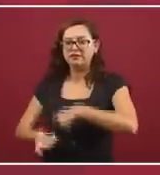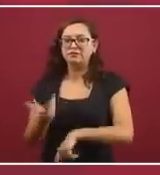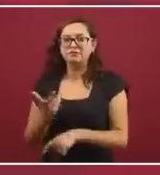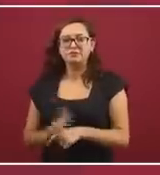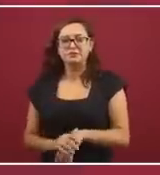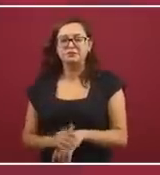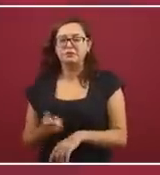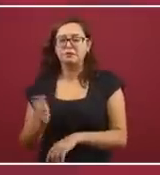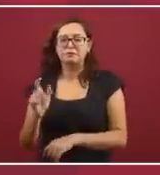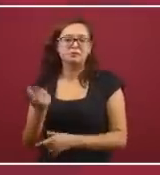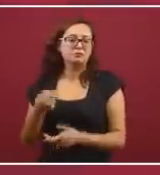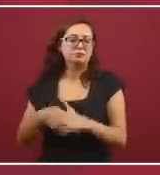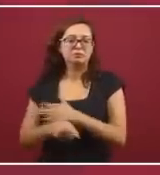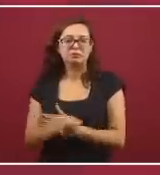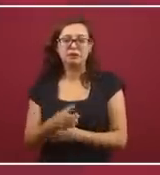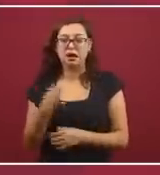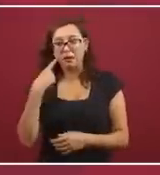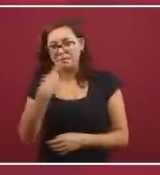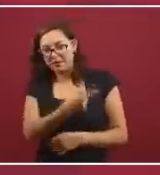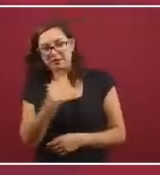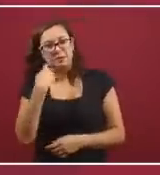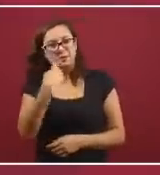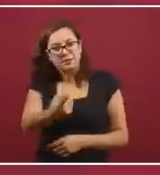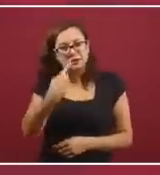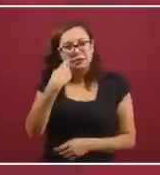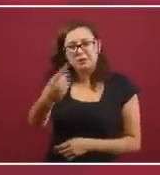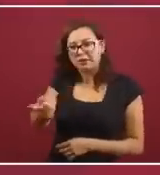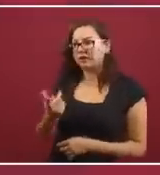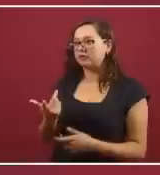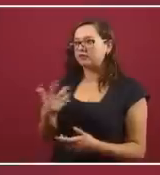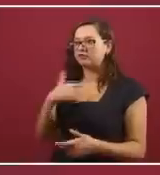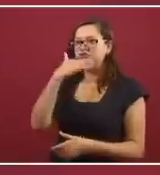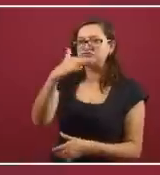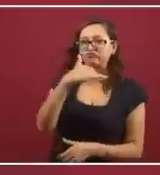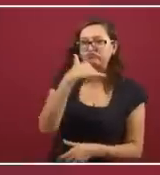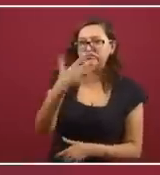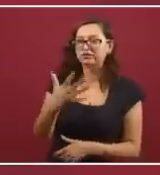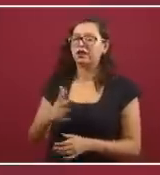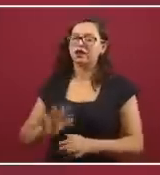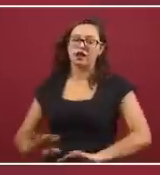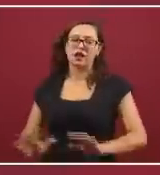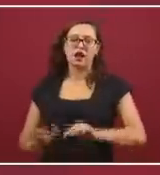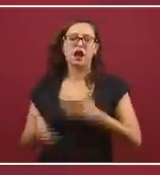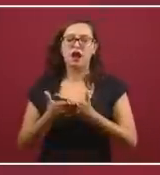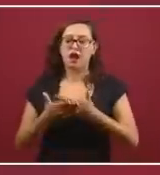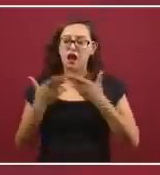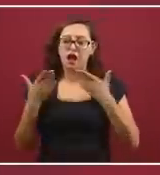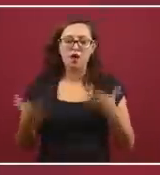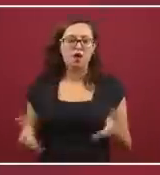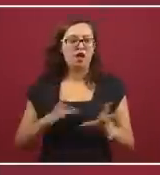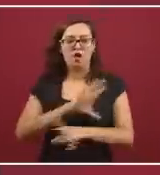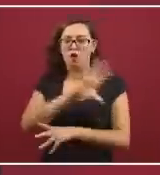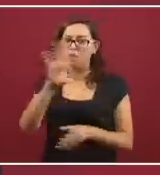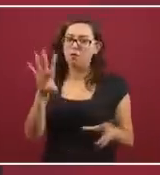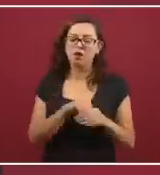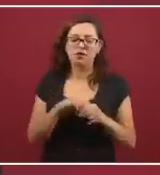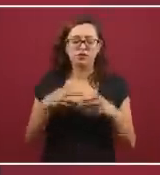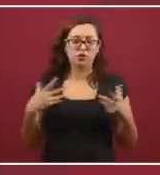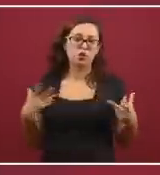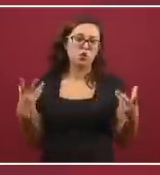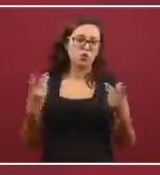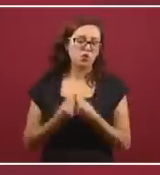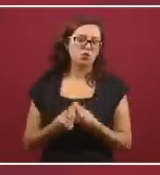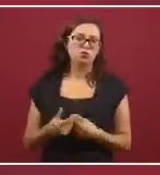entonces es avanzar todos todos todos esté en